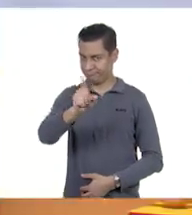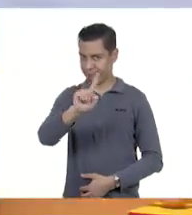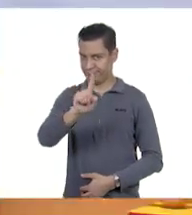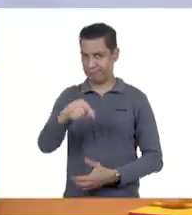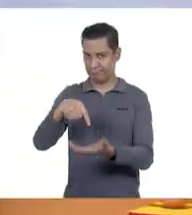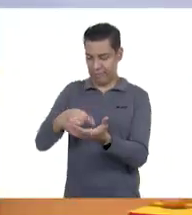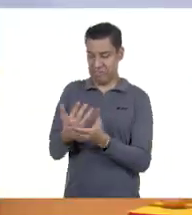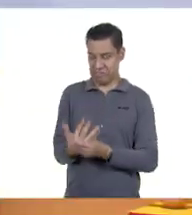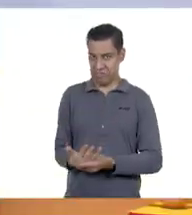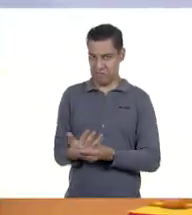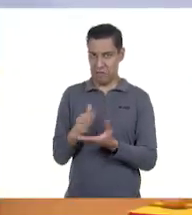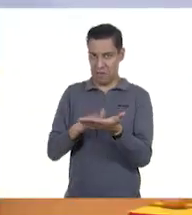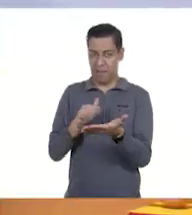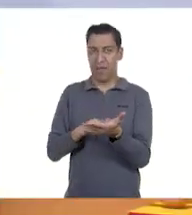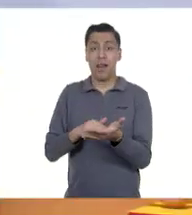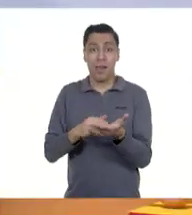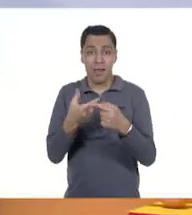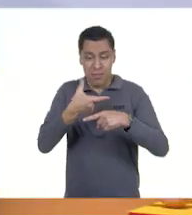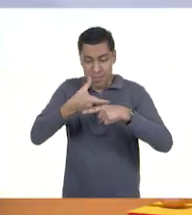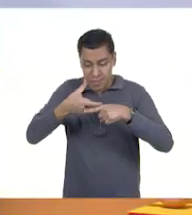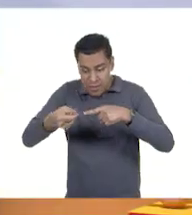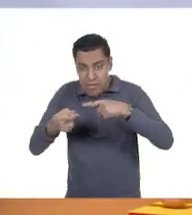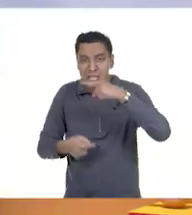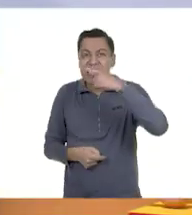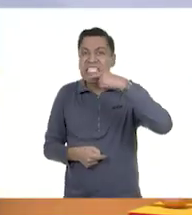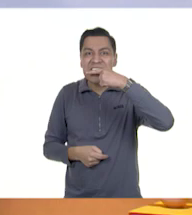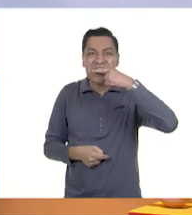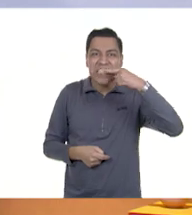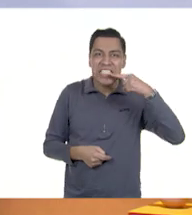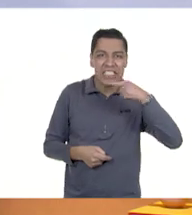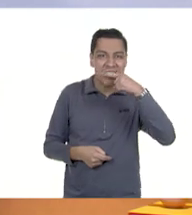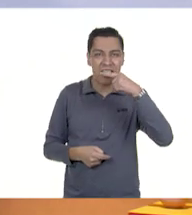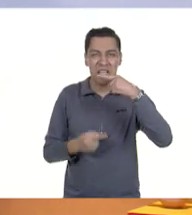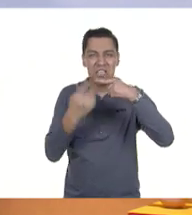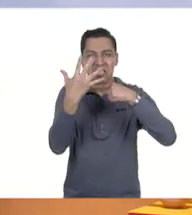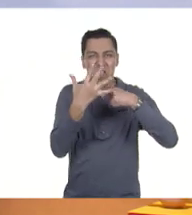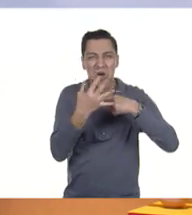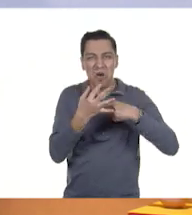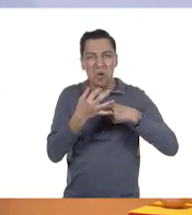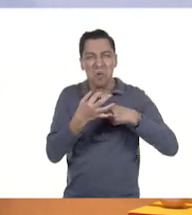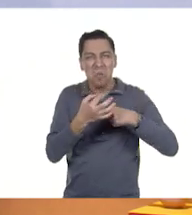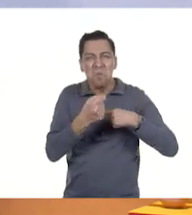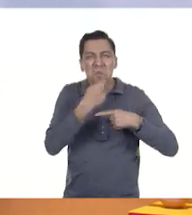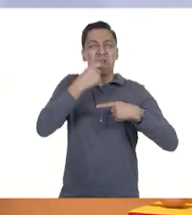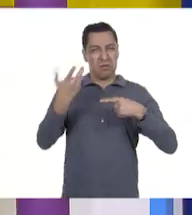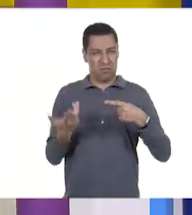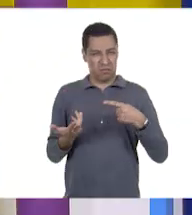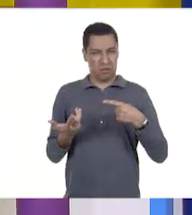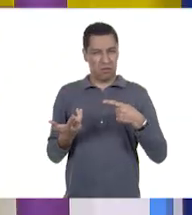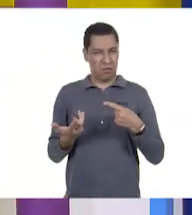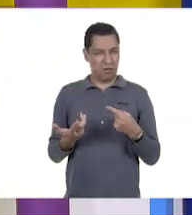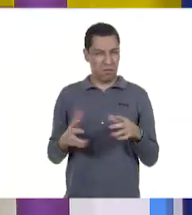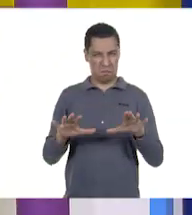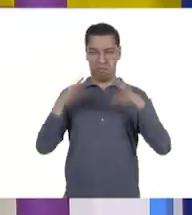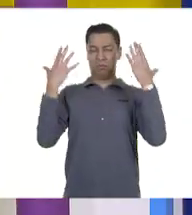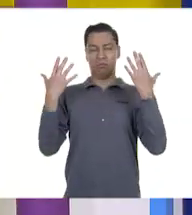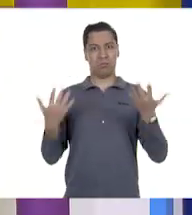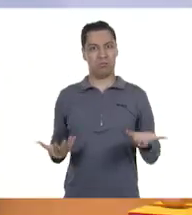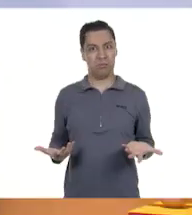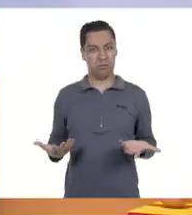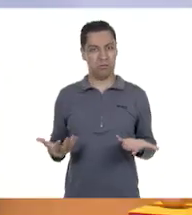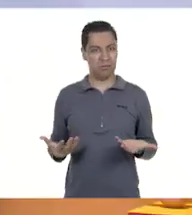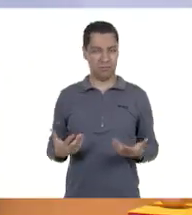dice mi actividad, lavado dental en 5 segundos. ¿En 5 segundos? Rapidísimo.